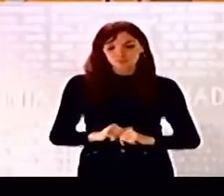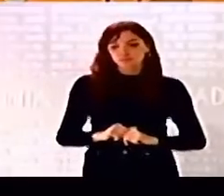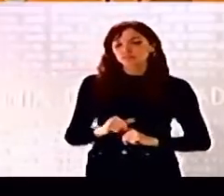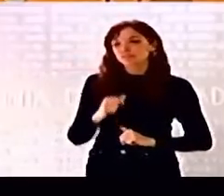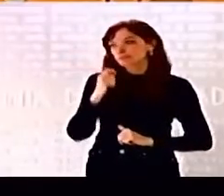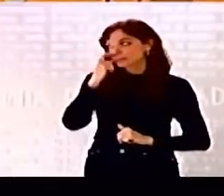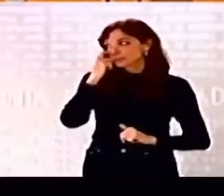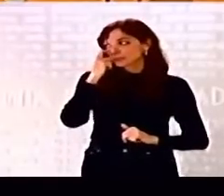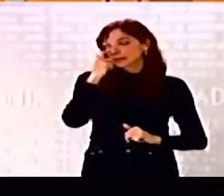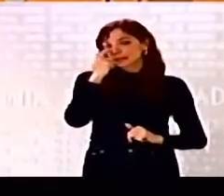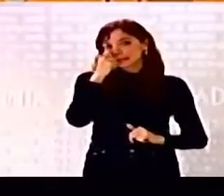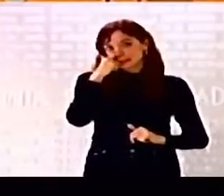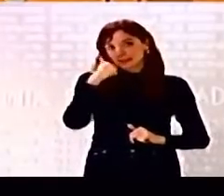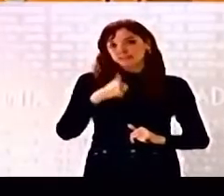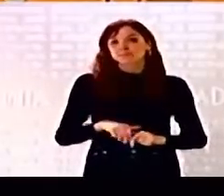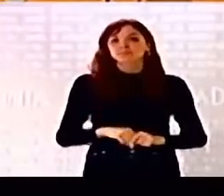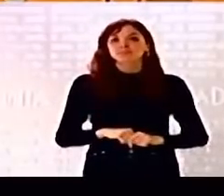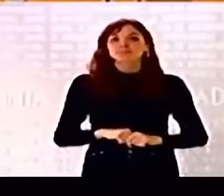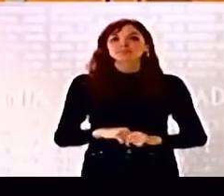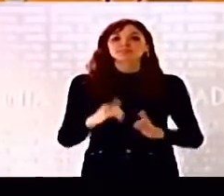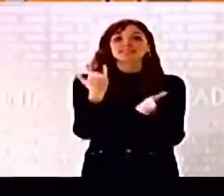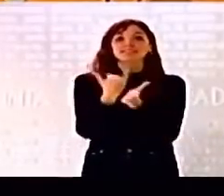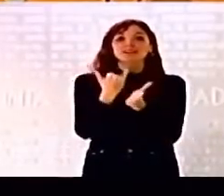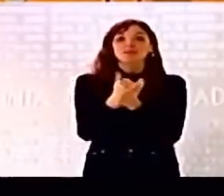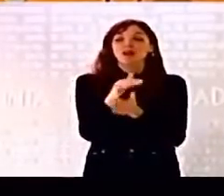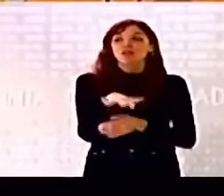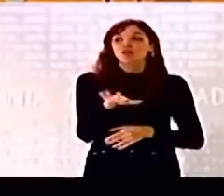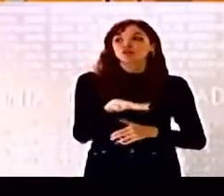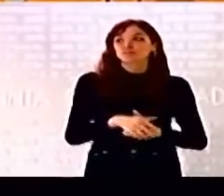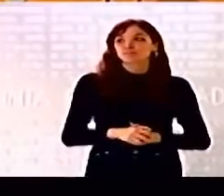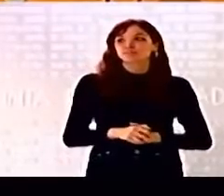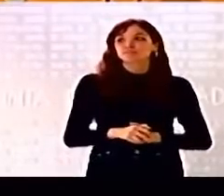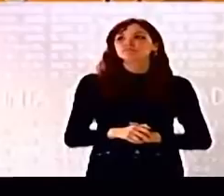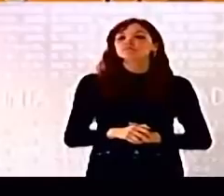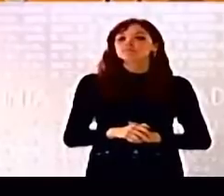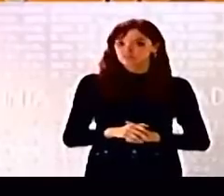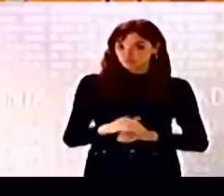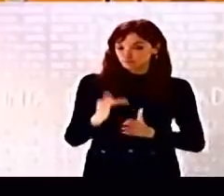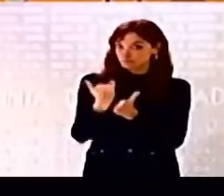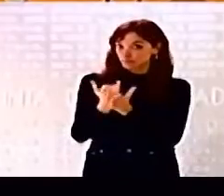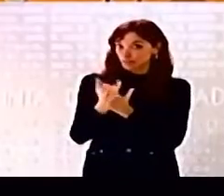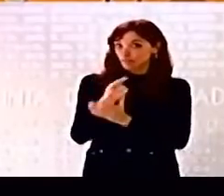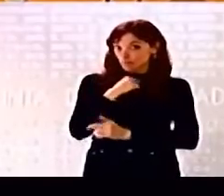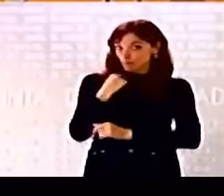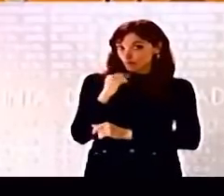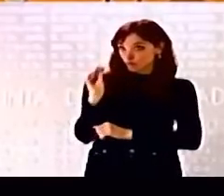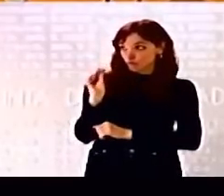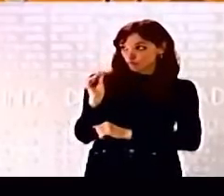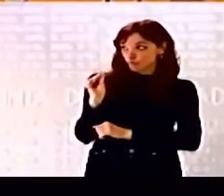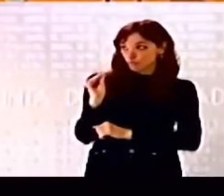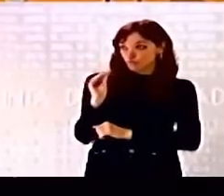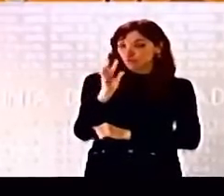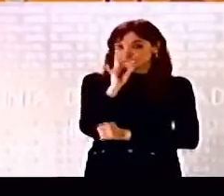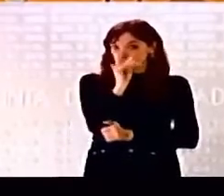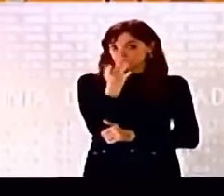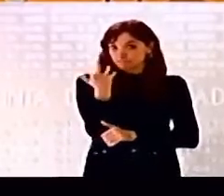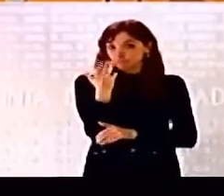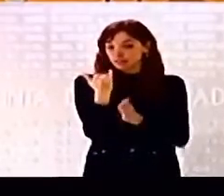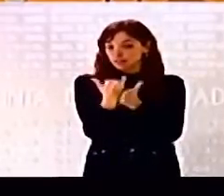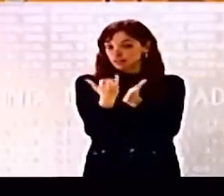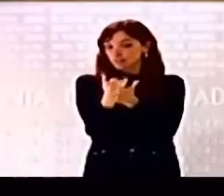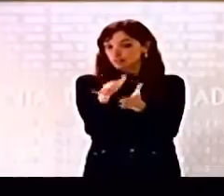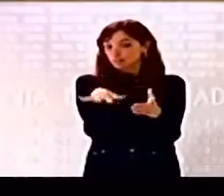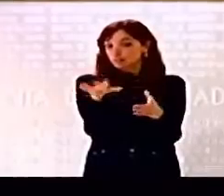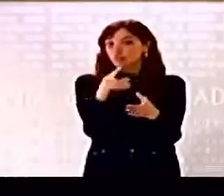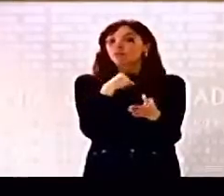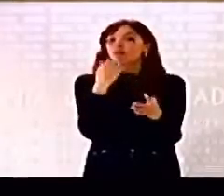¿Las qué? El cribado, sí. El cribado de Badajoz. Sí. El cribado de Badajoz, mientras que se mantenga la